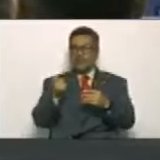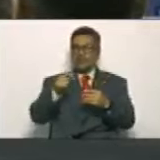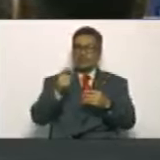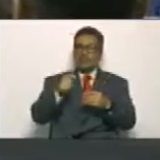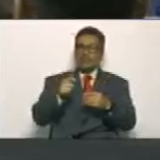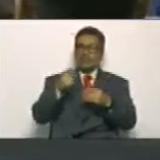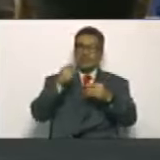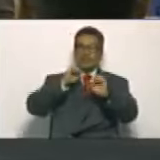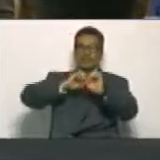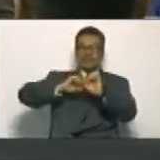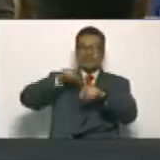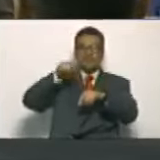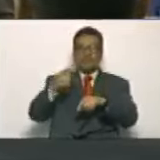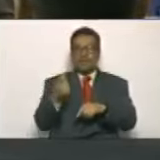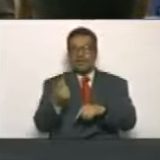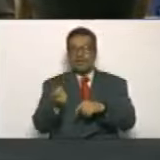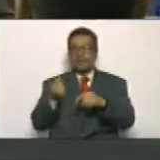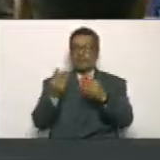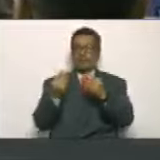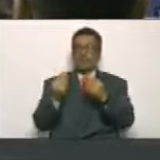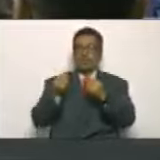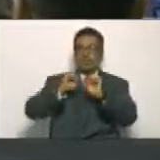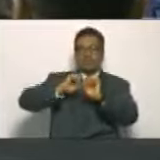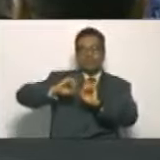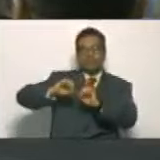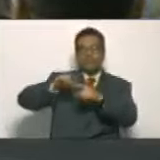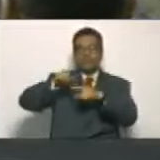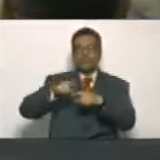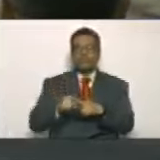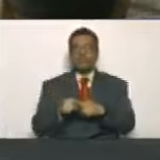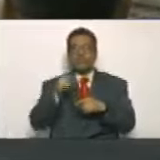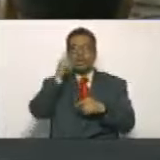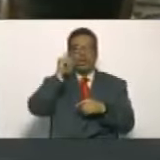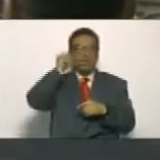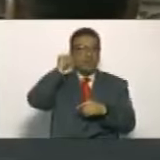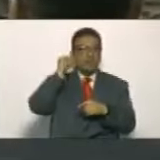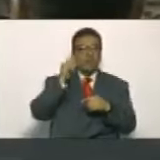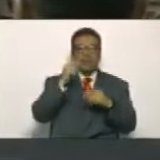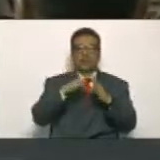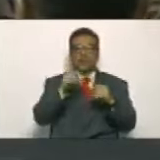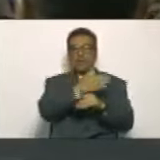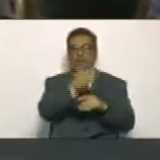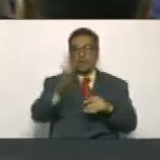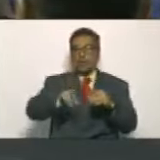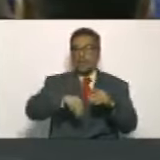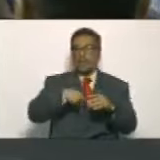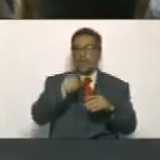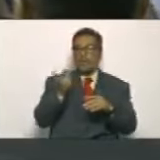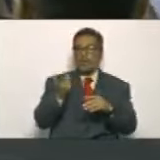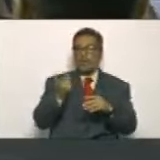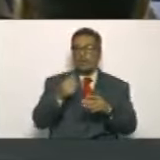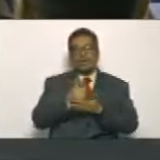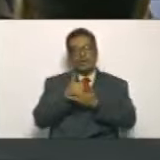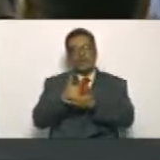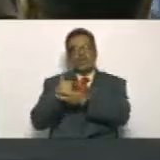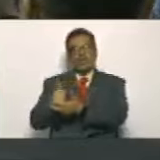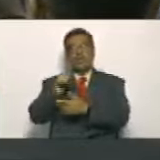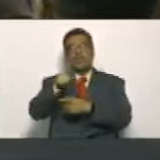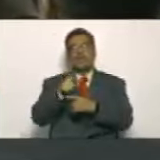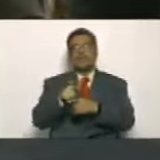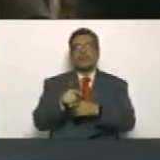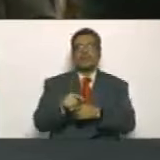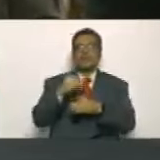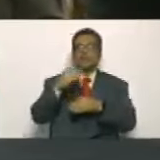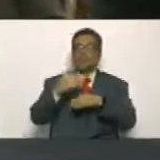mucha discriminación todavía. Pero yo espero que hombres y mujeres como ustedes puedan contribuir a que eso se